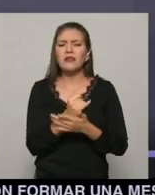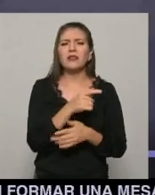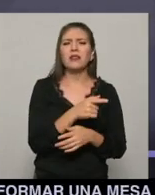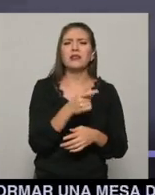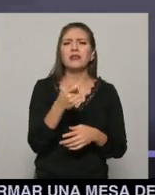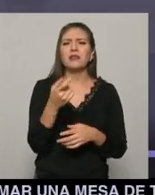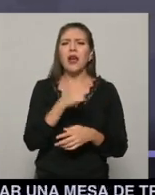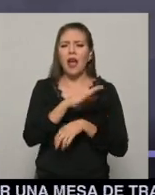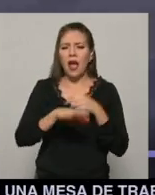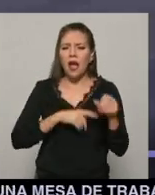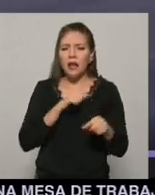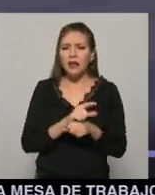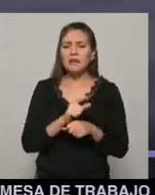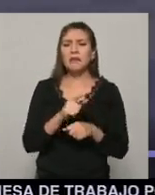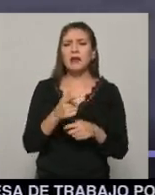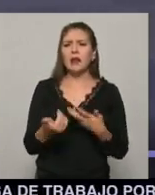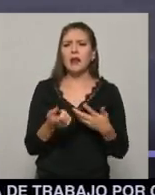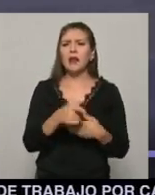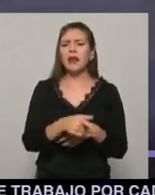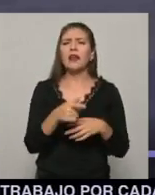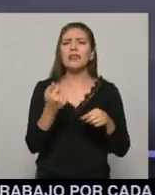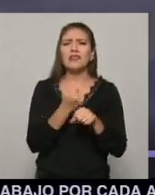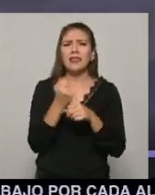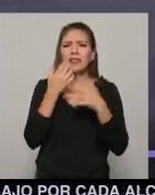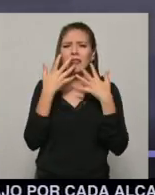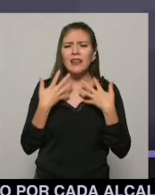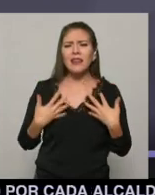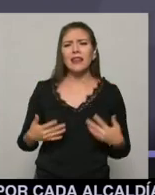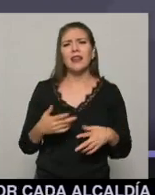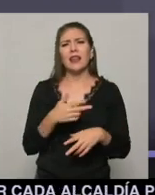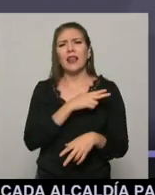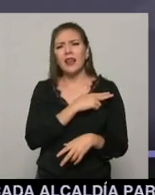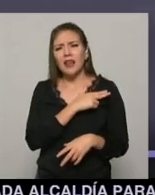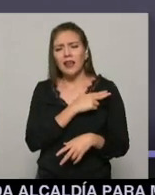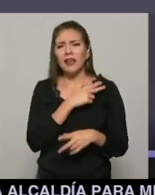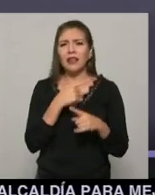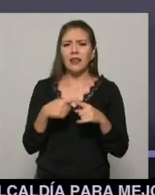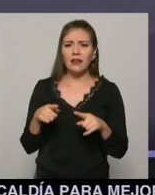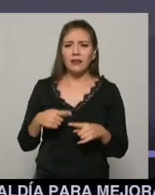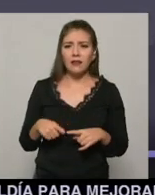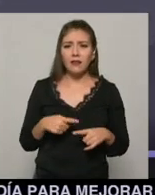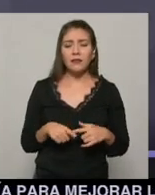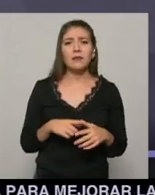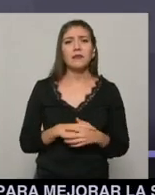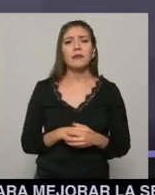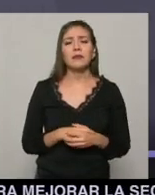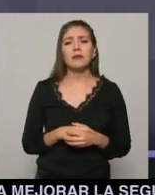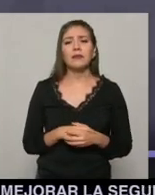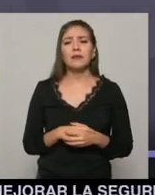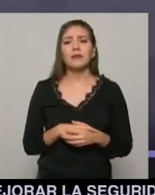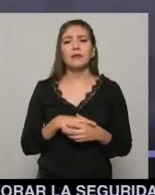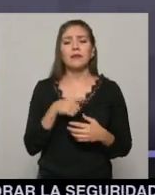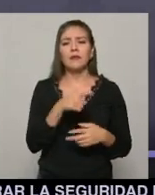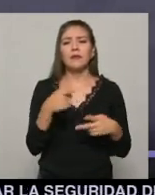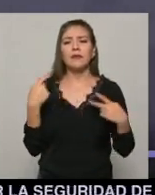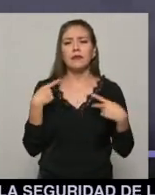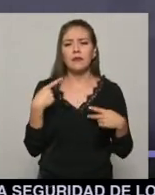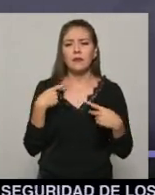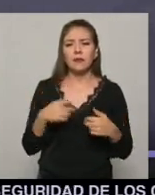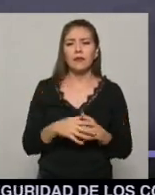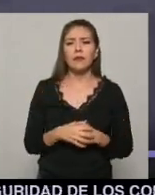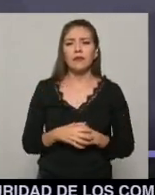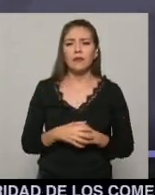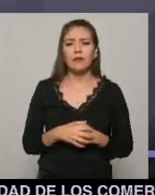y los animales permanecen totalmente ensangrentados, heridos. La ciudadanía se ha esforzado y ha sido valiente. Nada más déjame